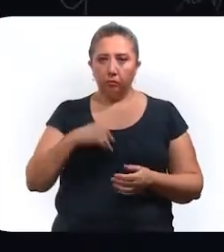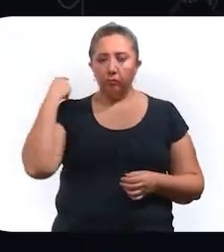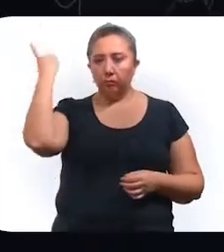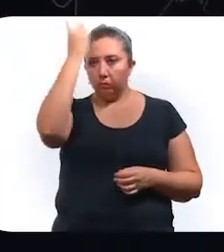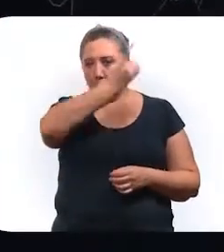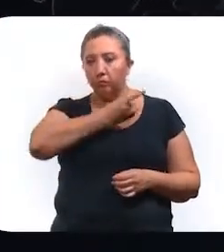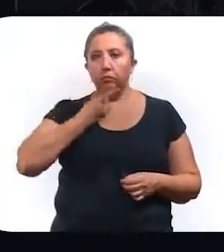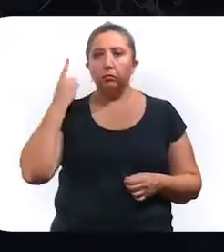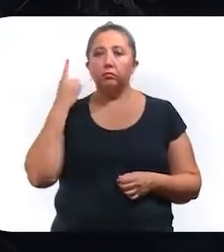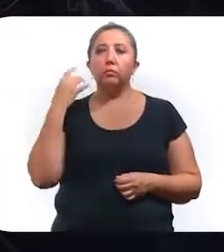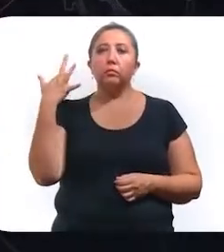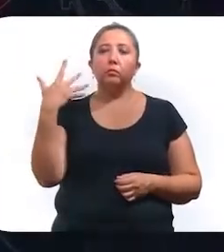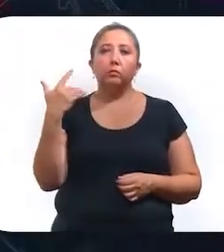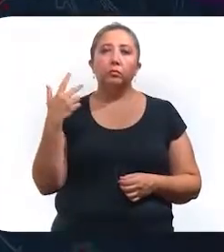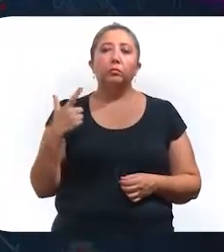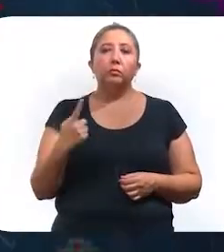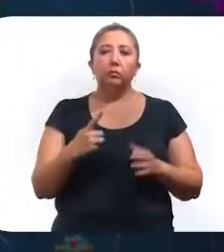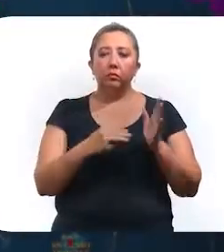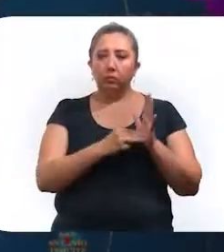han diagnosticado